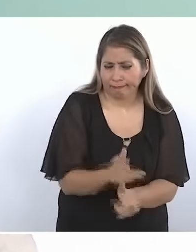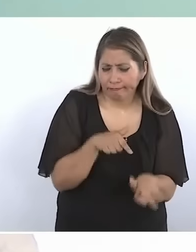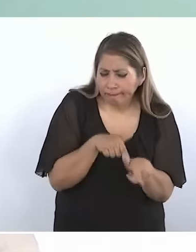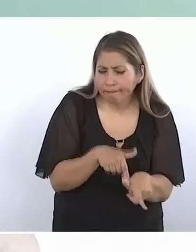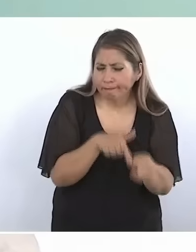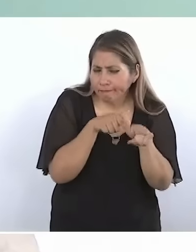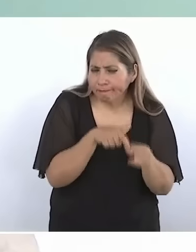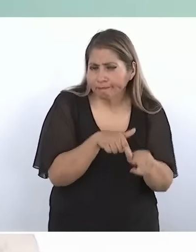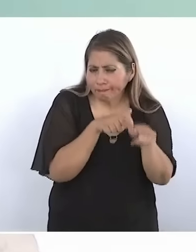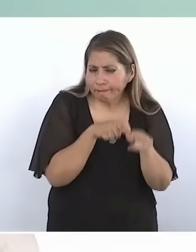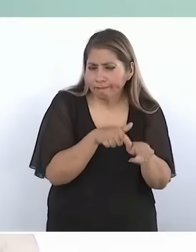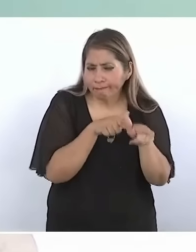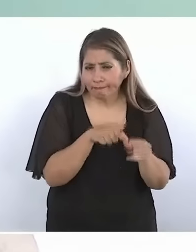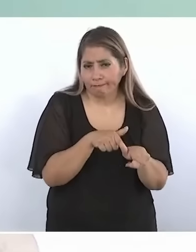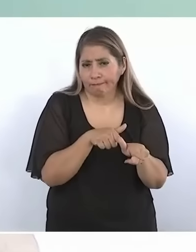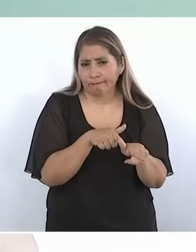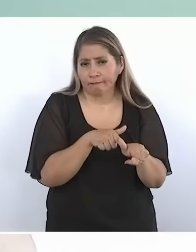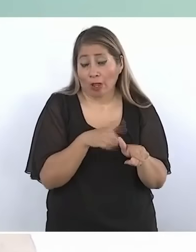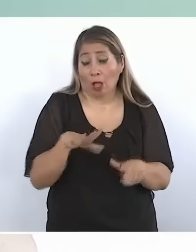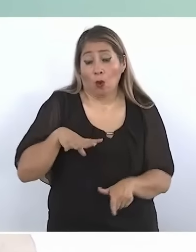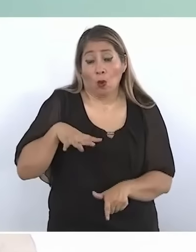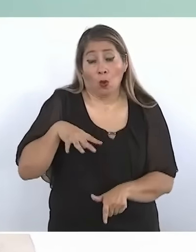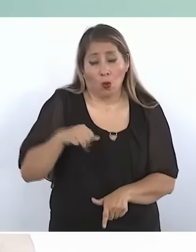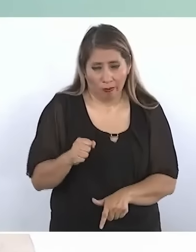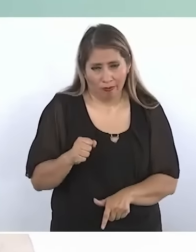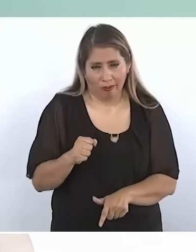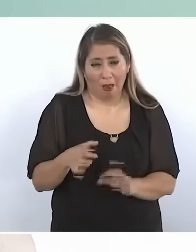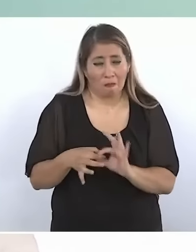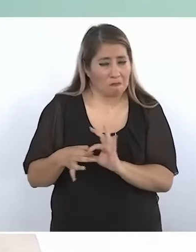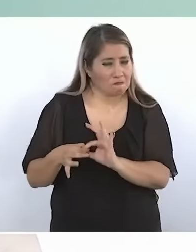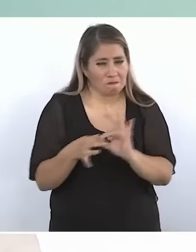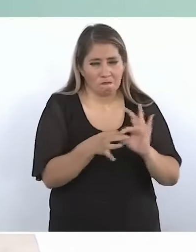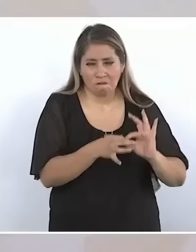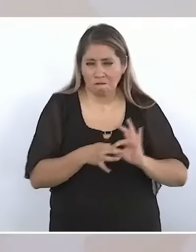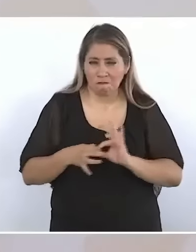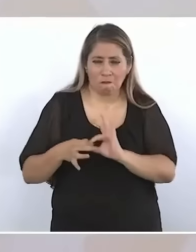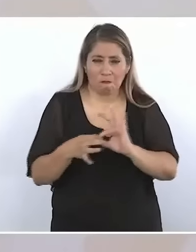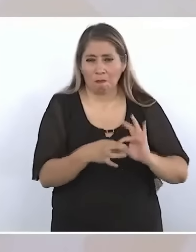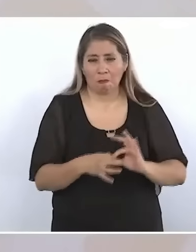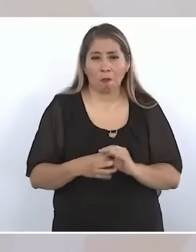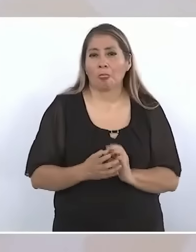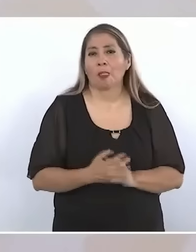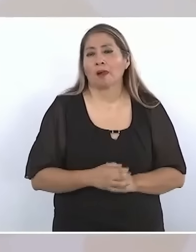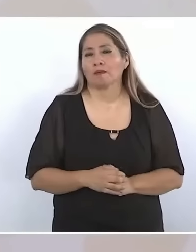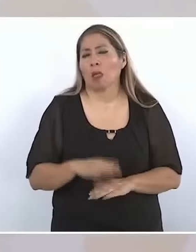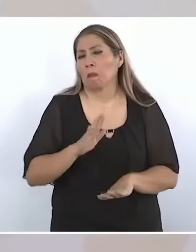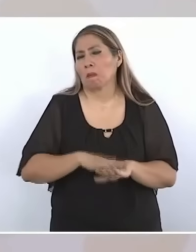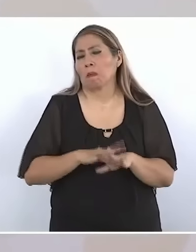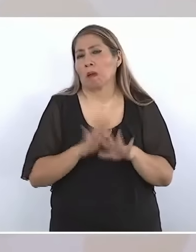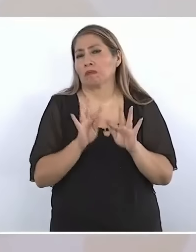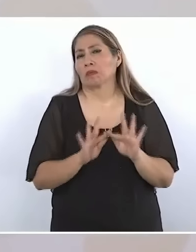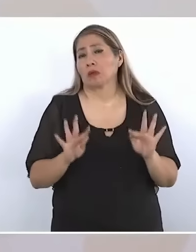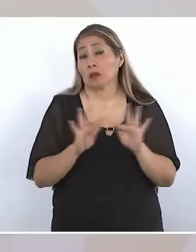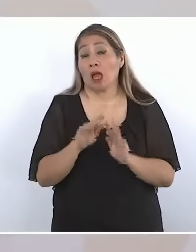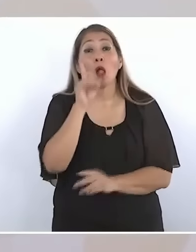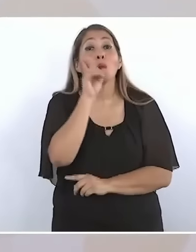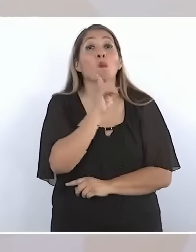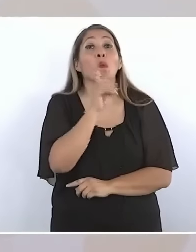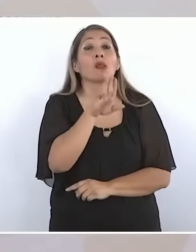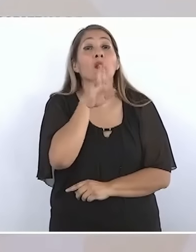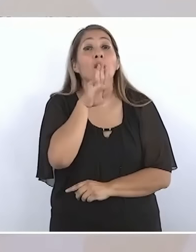ustedes. Este es un esfuerzo conjunto. Desde luego, las más importantes son las mujeres,